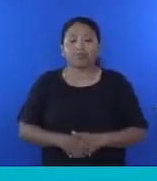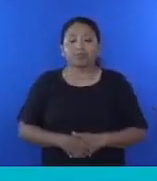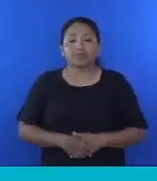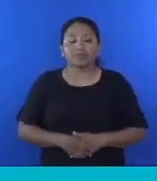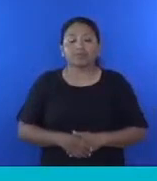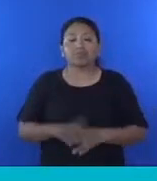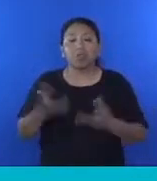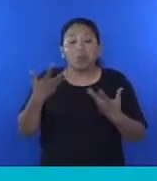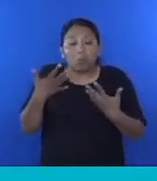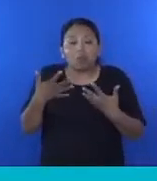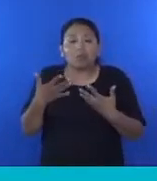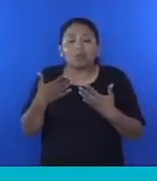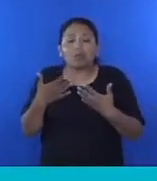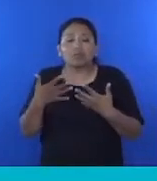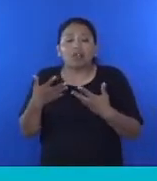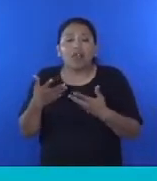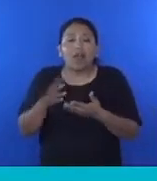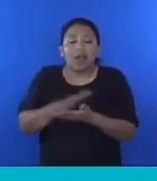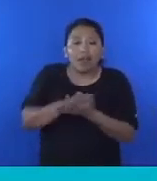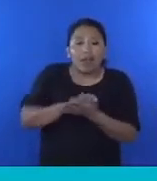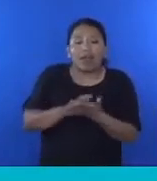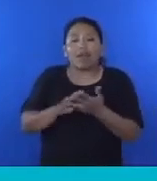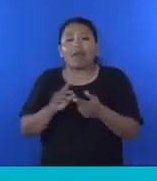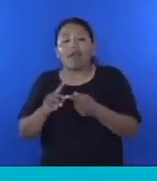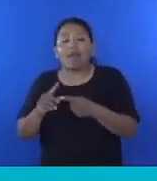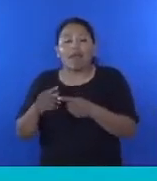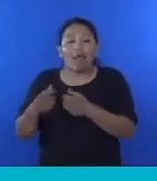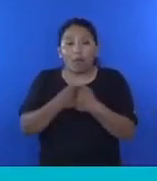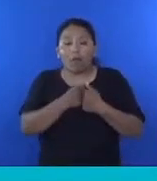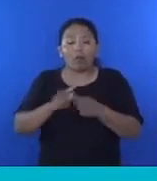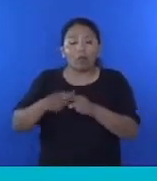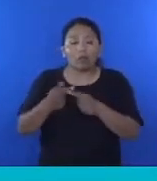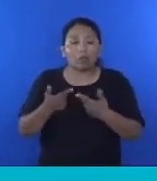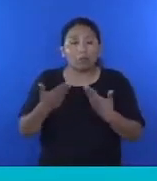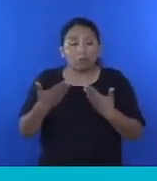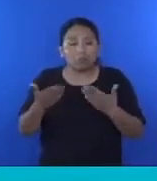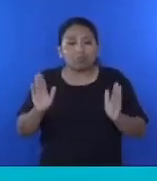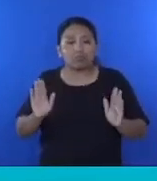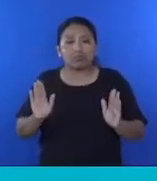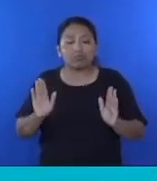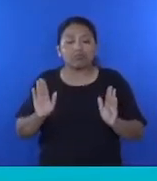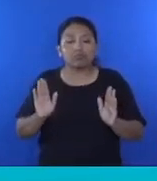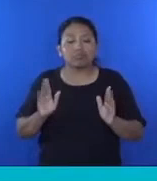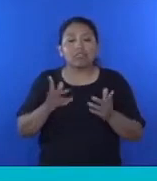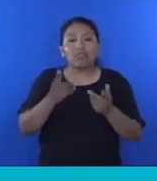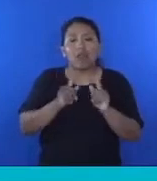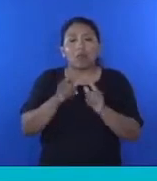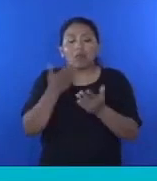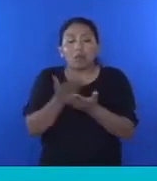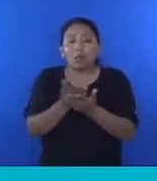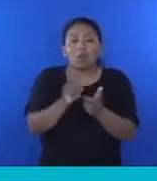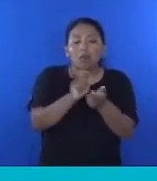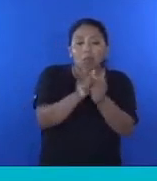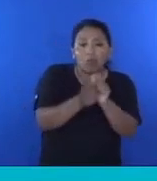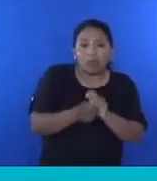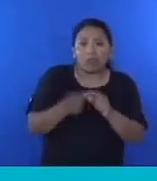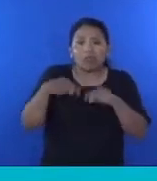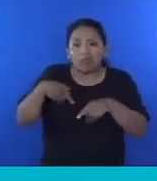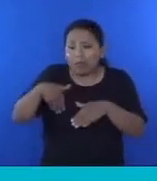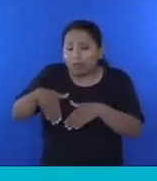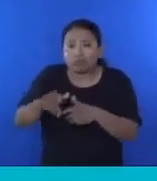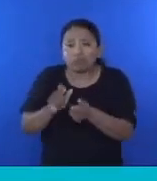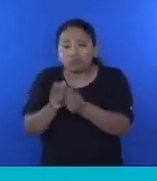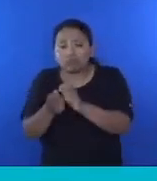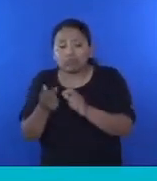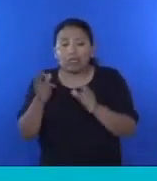partir de la negociación política, que es una herramienta absolutamente válida, y que propusimos modificaciones y que hasta el último momento están discutiendo, y esto no